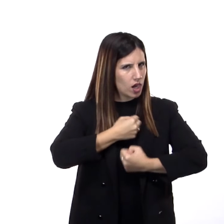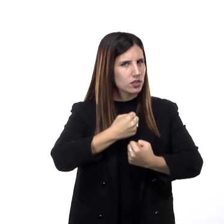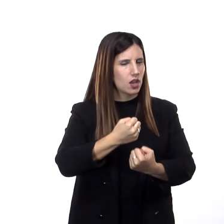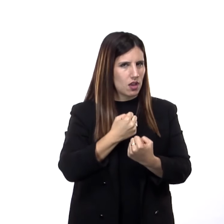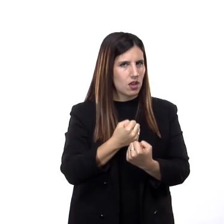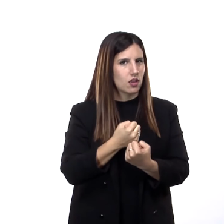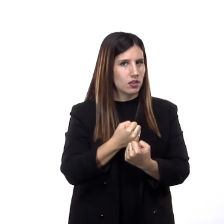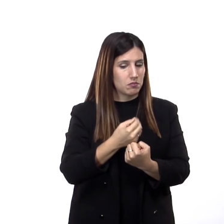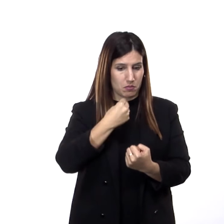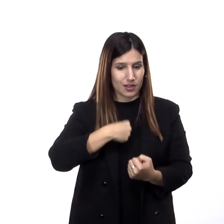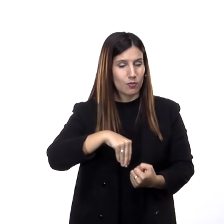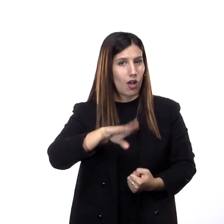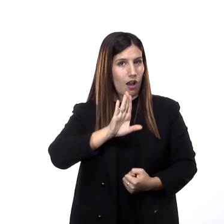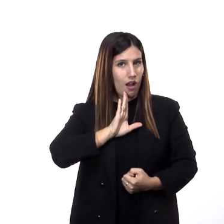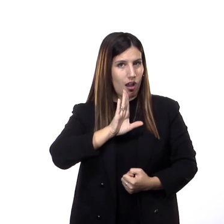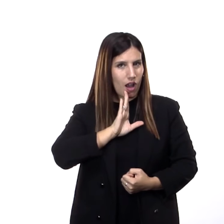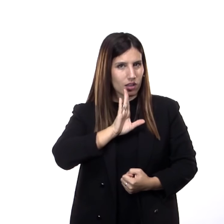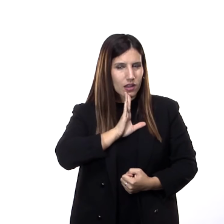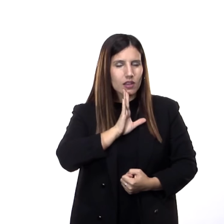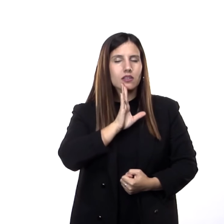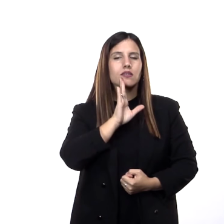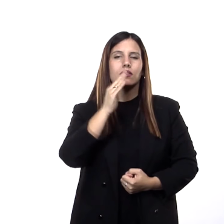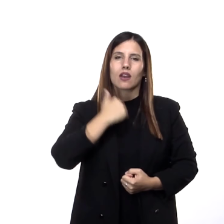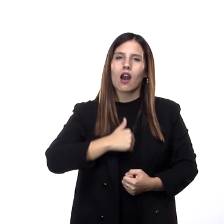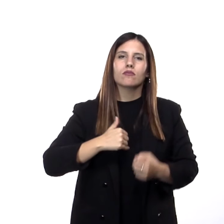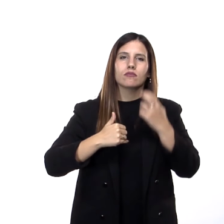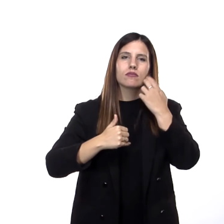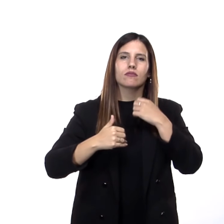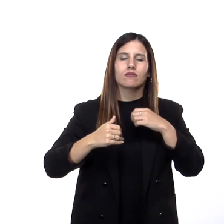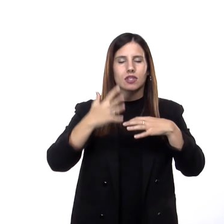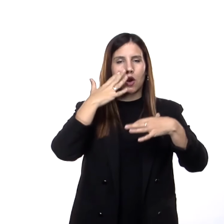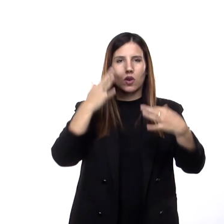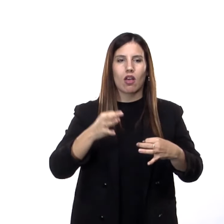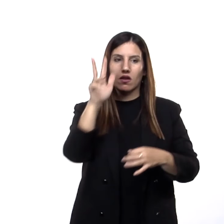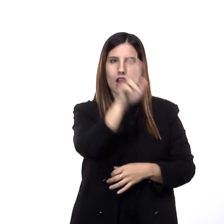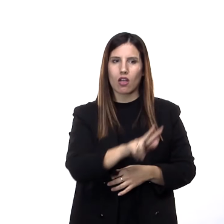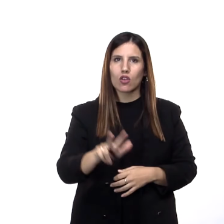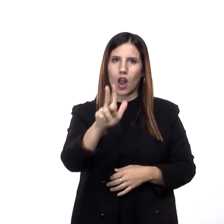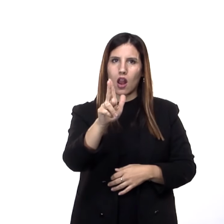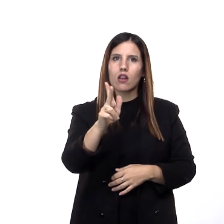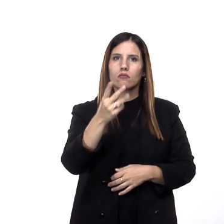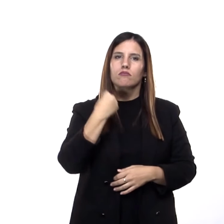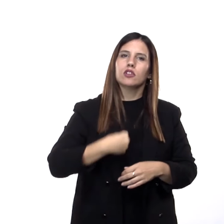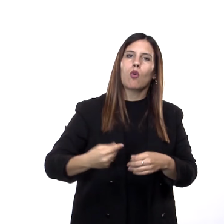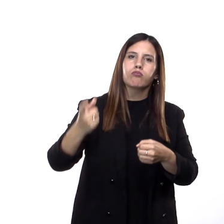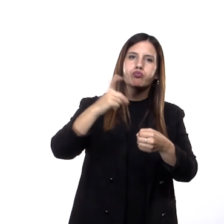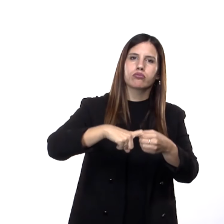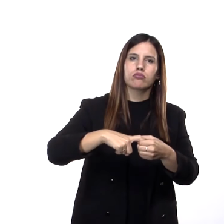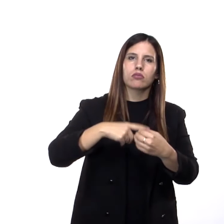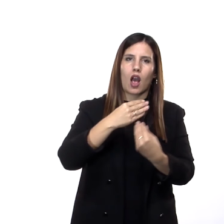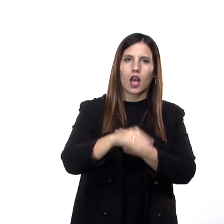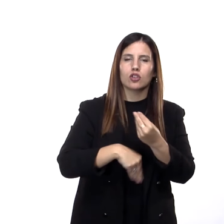antes a involucrar a la seguridad nacional del país entonces bueno